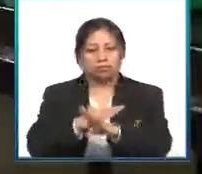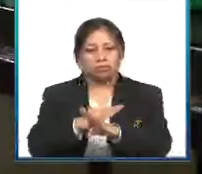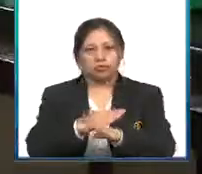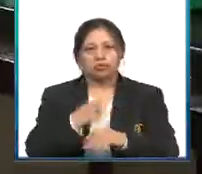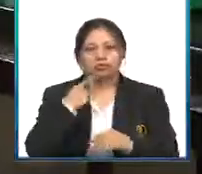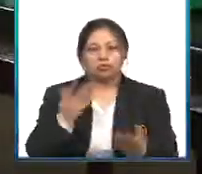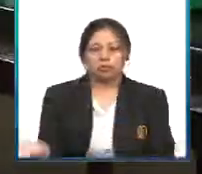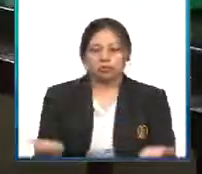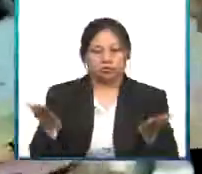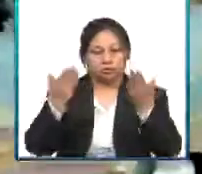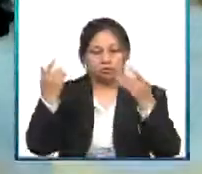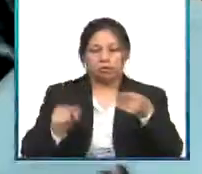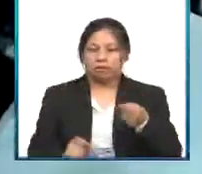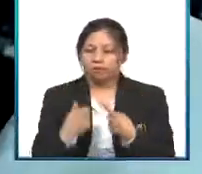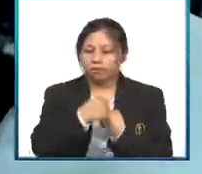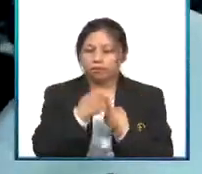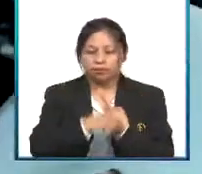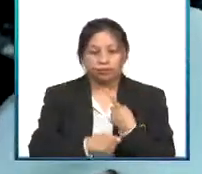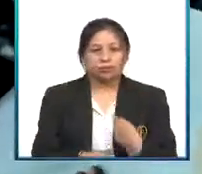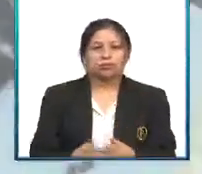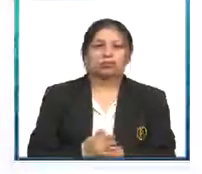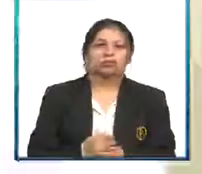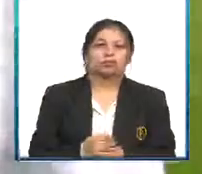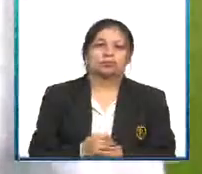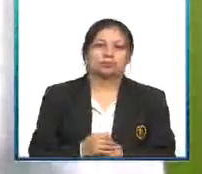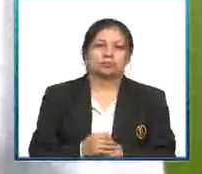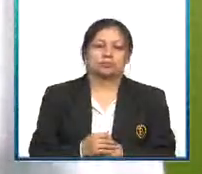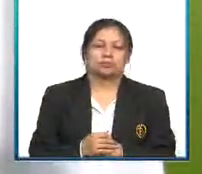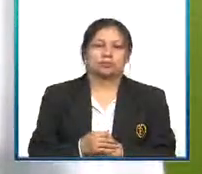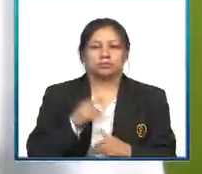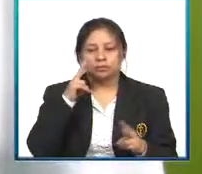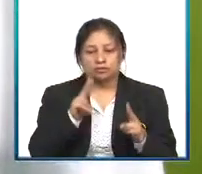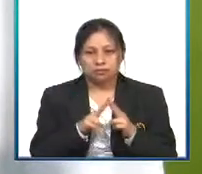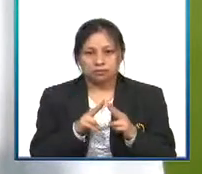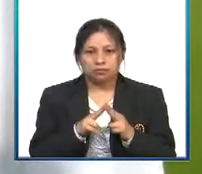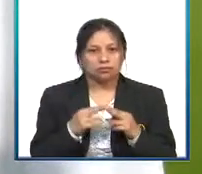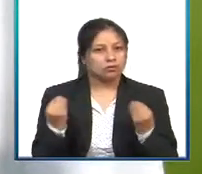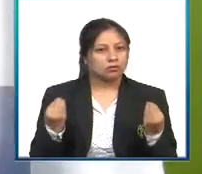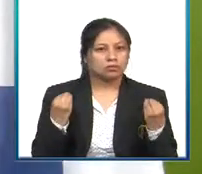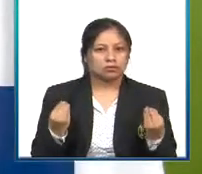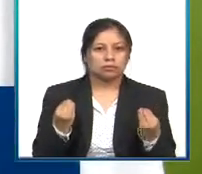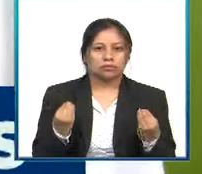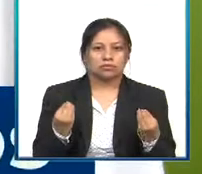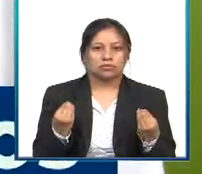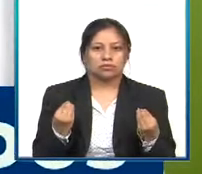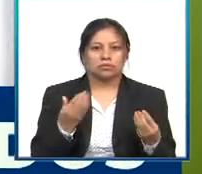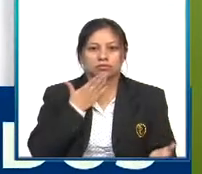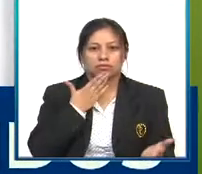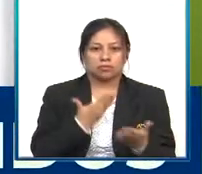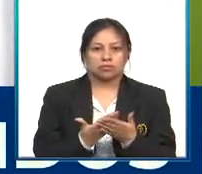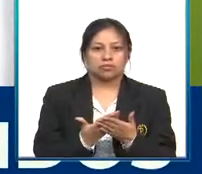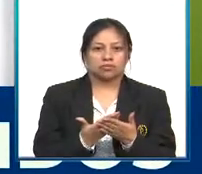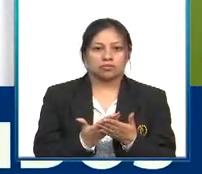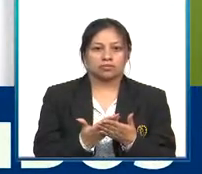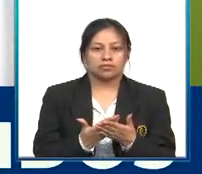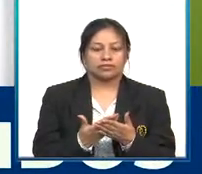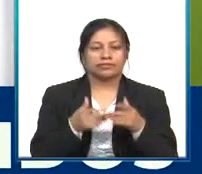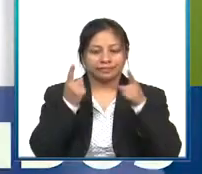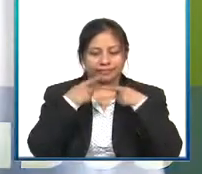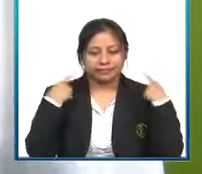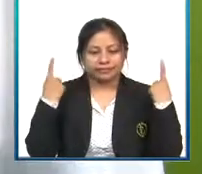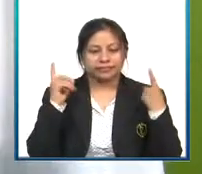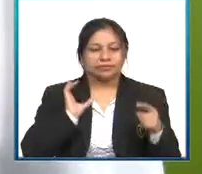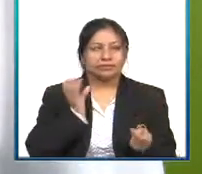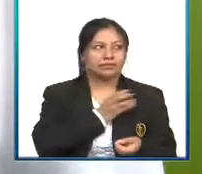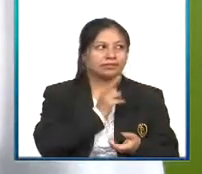protección de la producción de plátano y banano. Estamos sumamente agradecidos y contentos con el Congreso